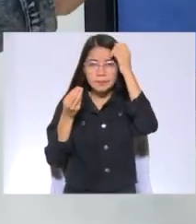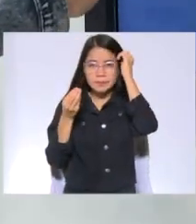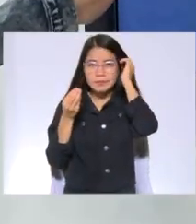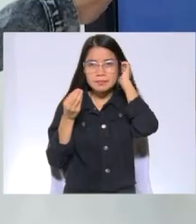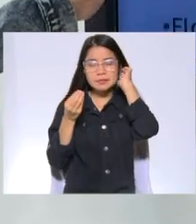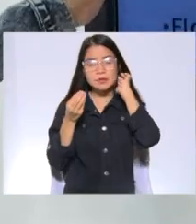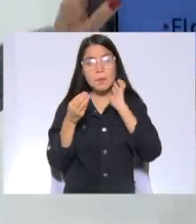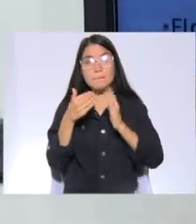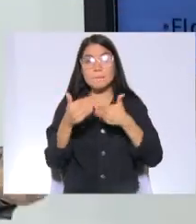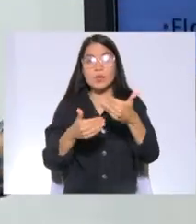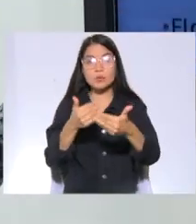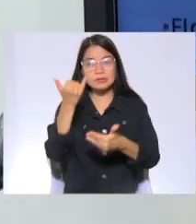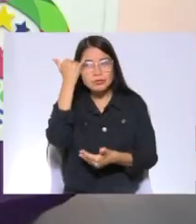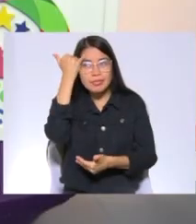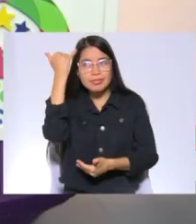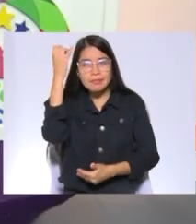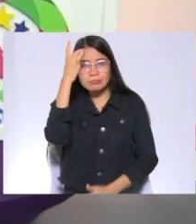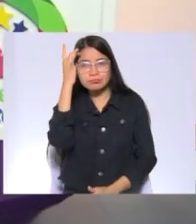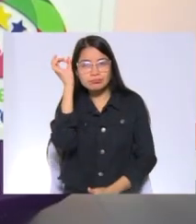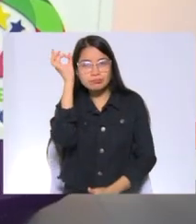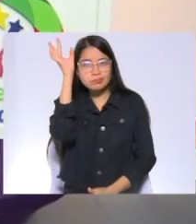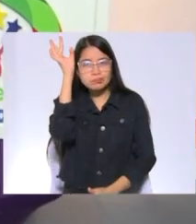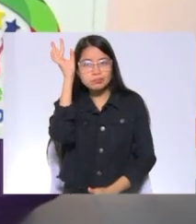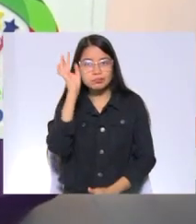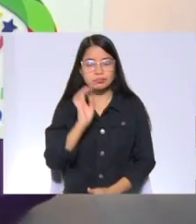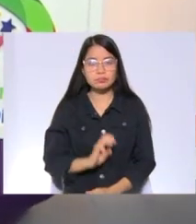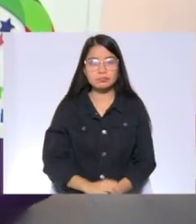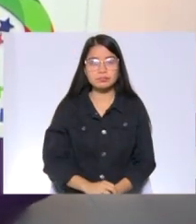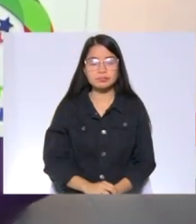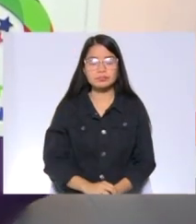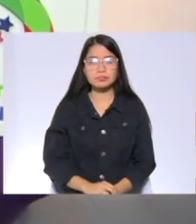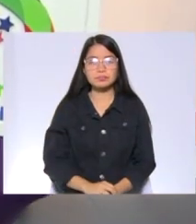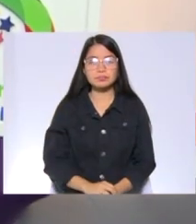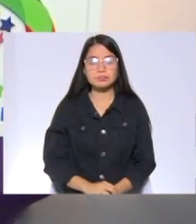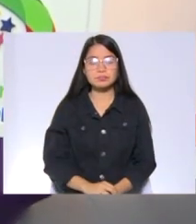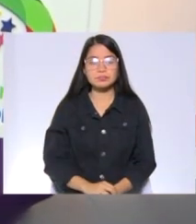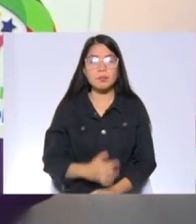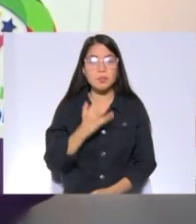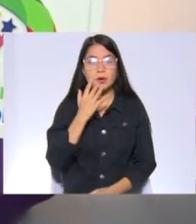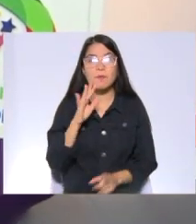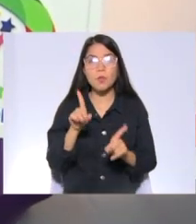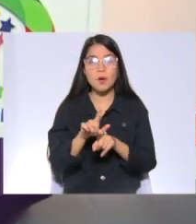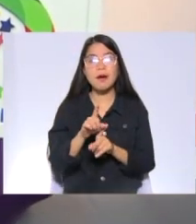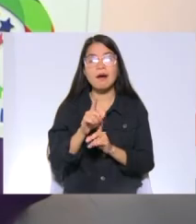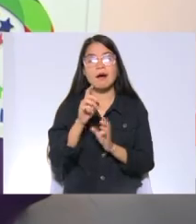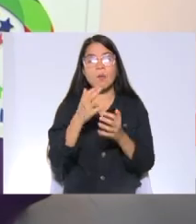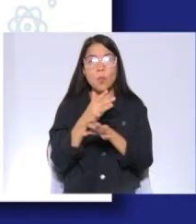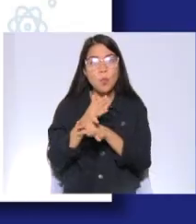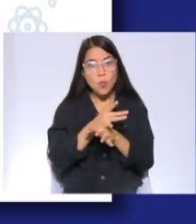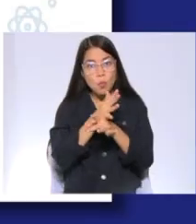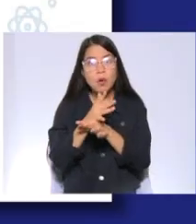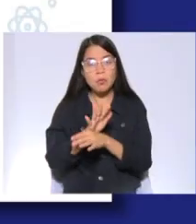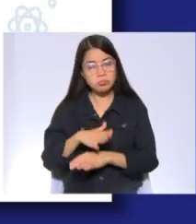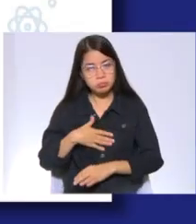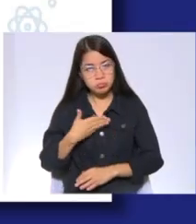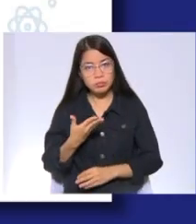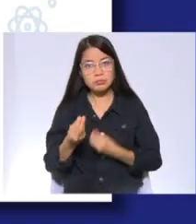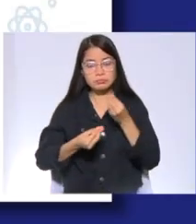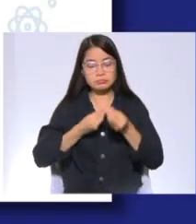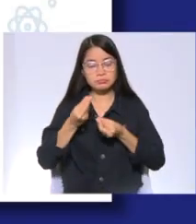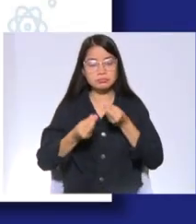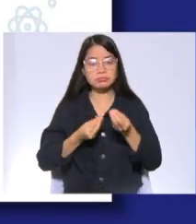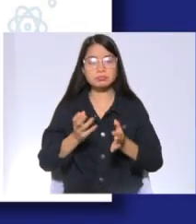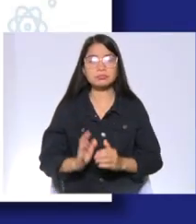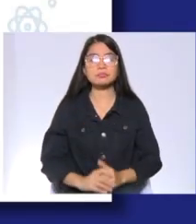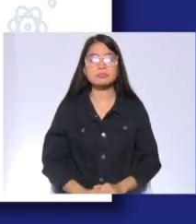proceso de imaginación, a través de un juego simbólico, lo podamos realizar. De igual manera, siempre los mensajes que nosotros debemos darle a nuestros